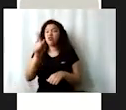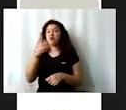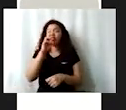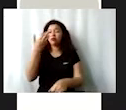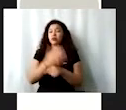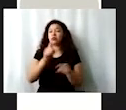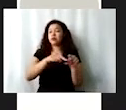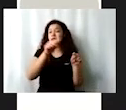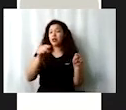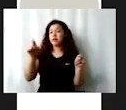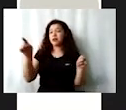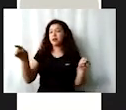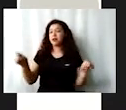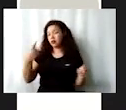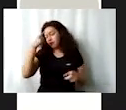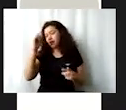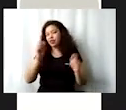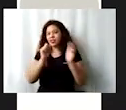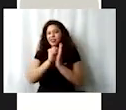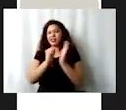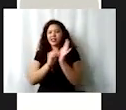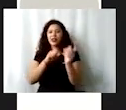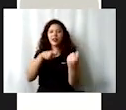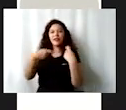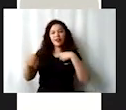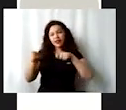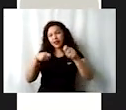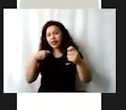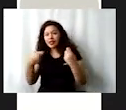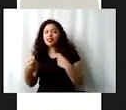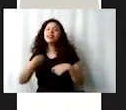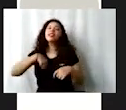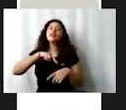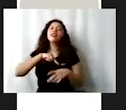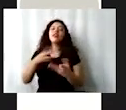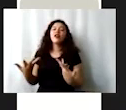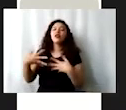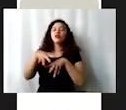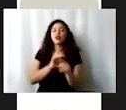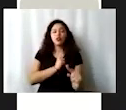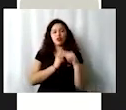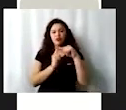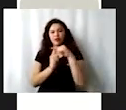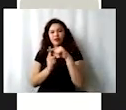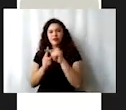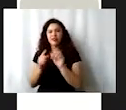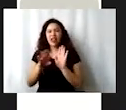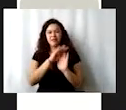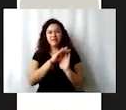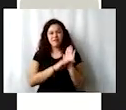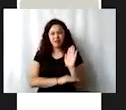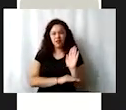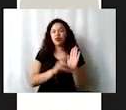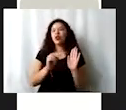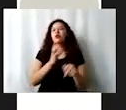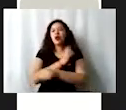ese sistema flexible, maleable, que nos permita sumar más que restar, con un coordinador, con